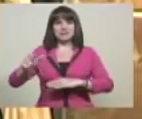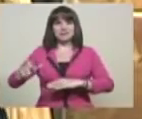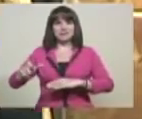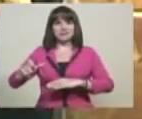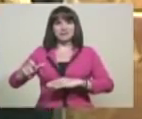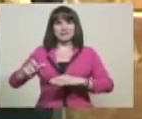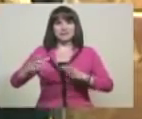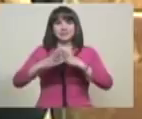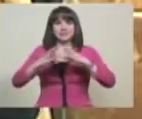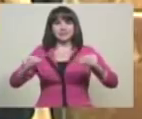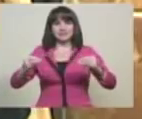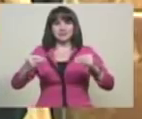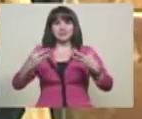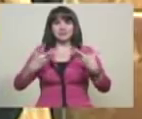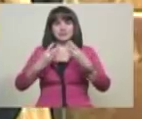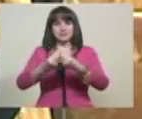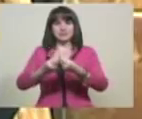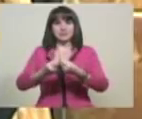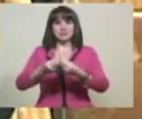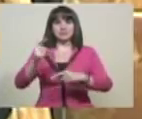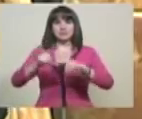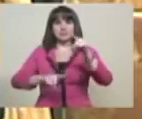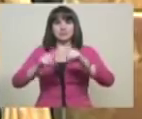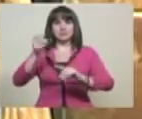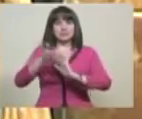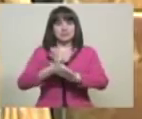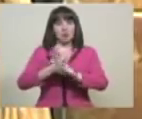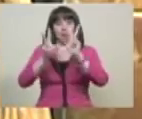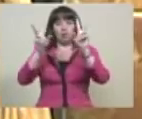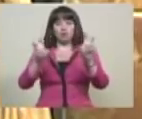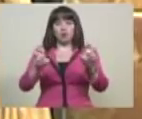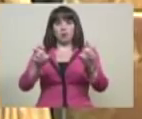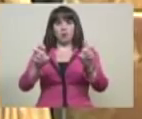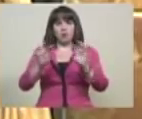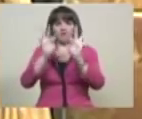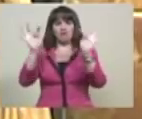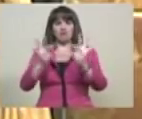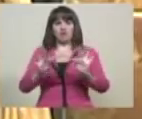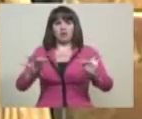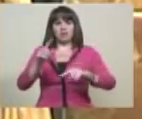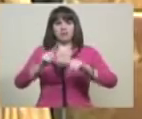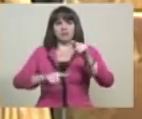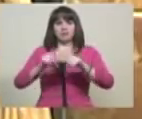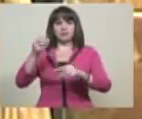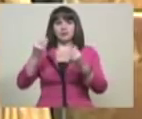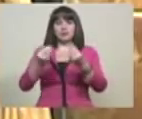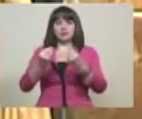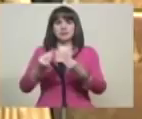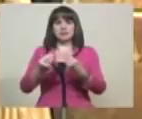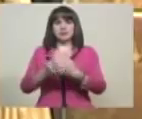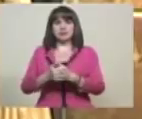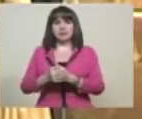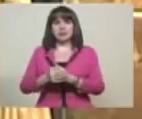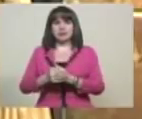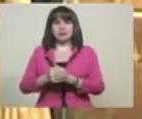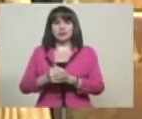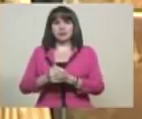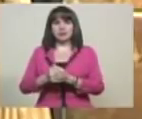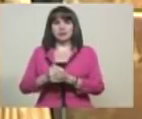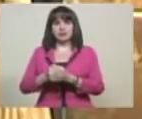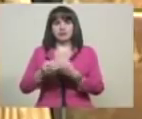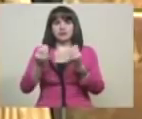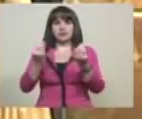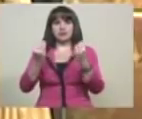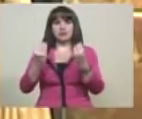país compenetrarse en los nuevos conceptos del programa de recuperación económica, porque el país sí tiene